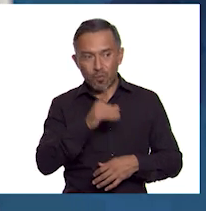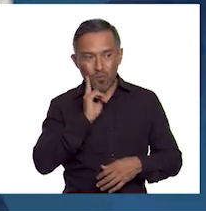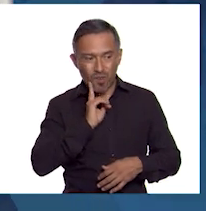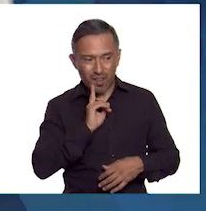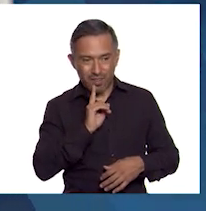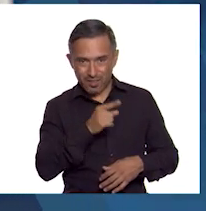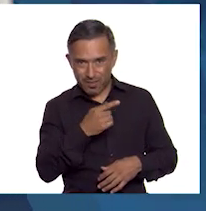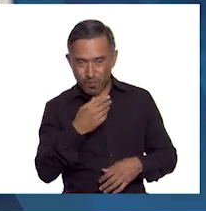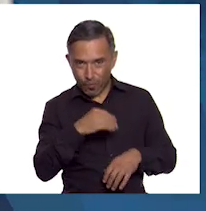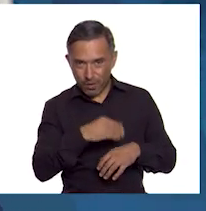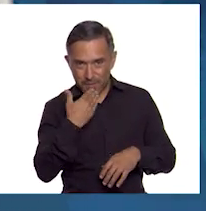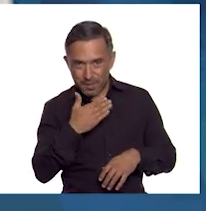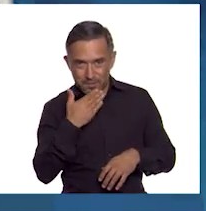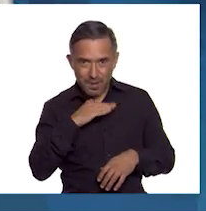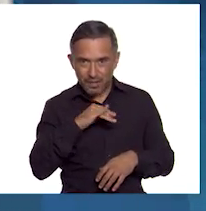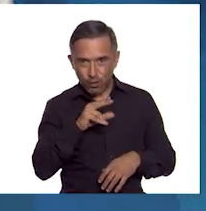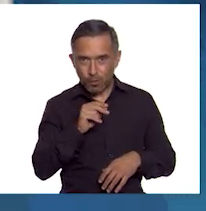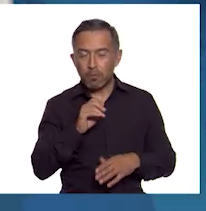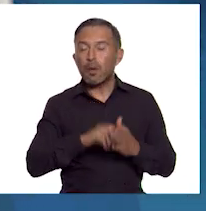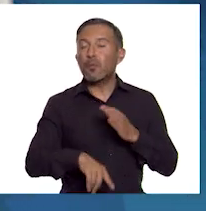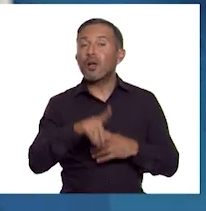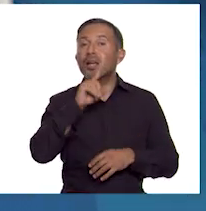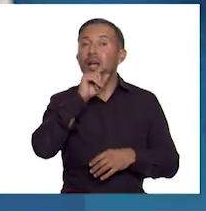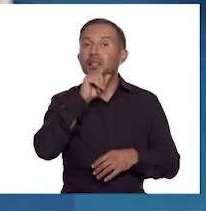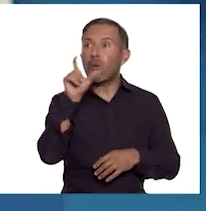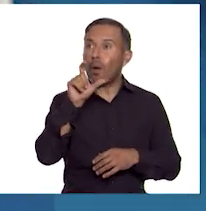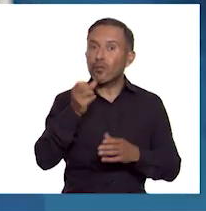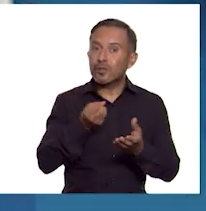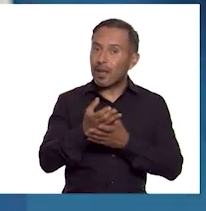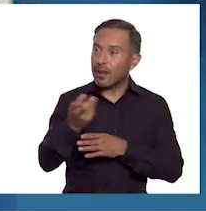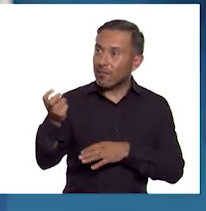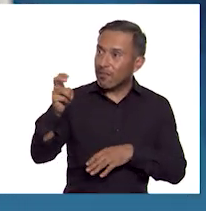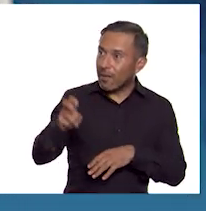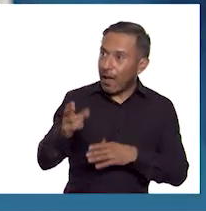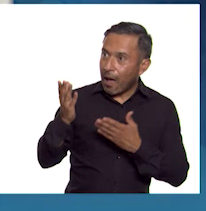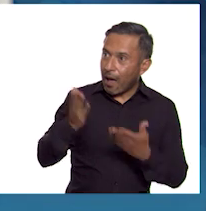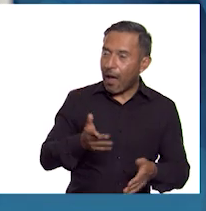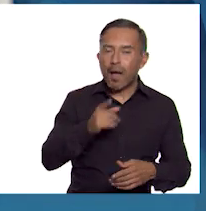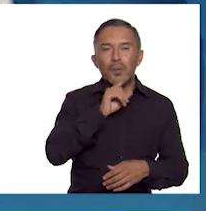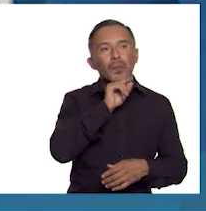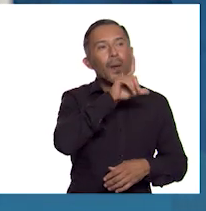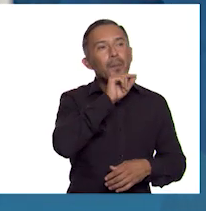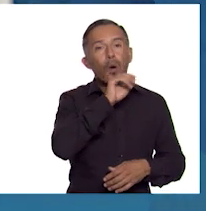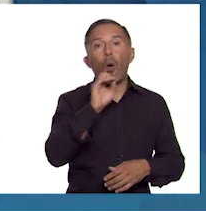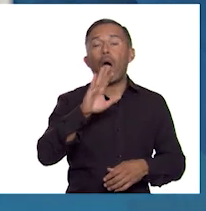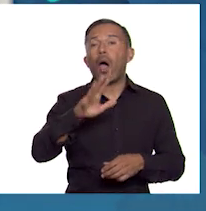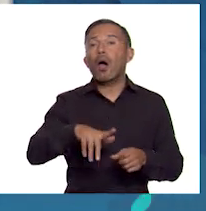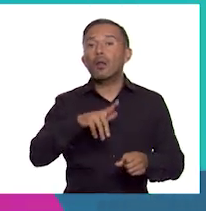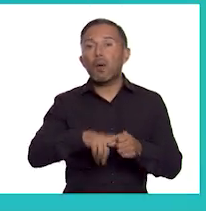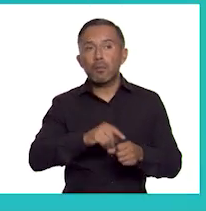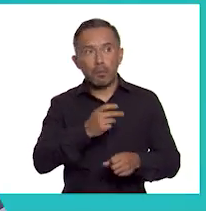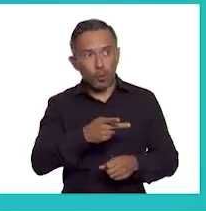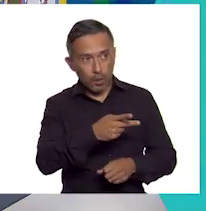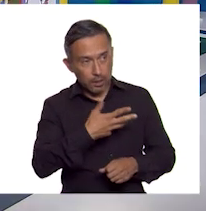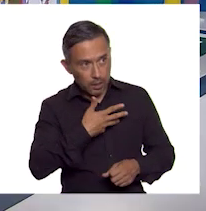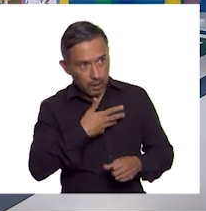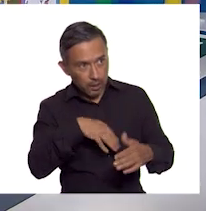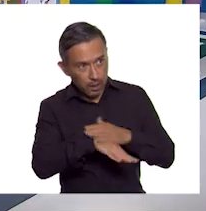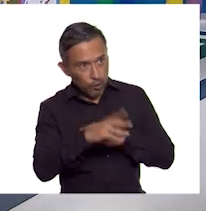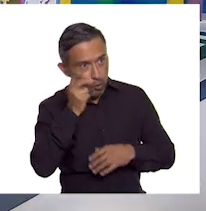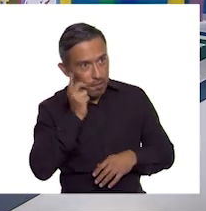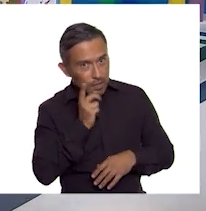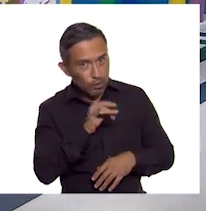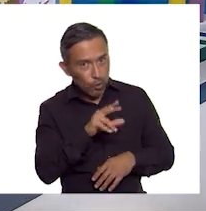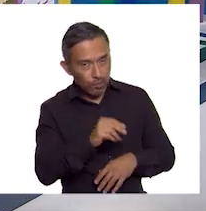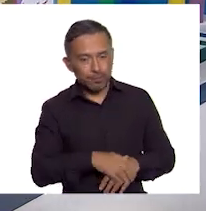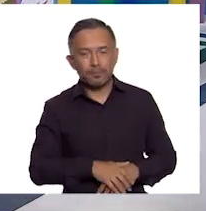muchachas, como el gallito que canta a su llegada o los animales que les dicen si van a tener dónde dormir o no.